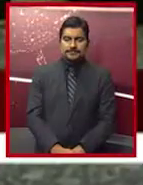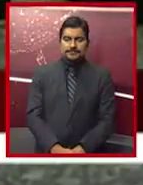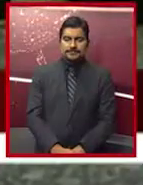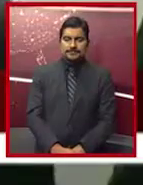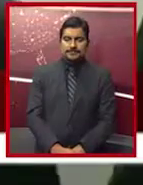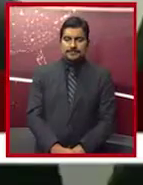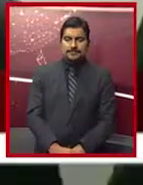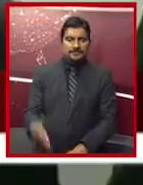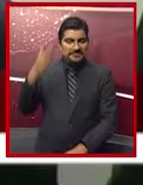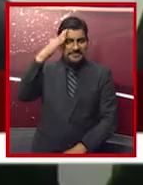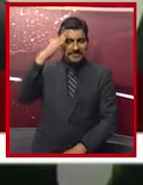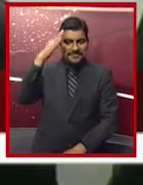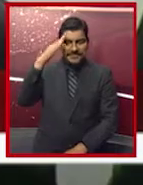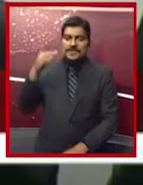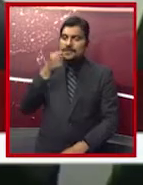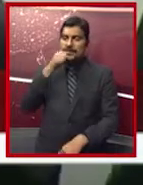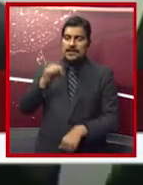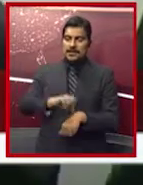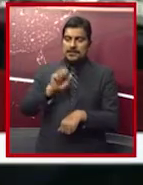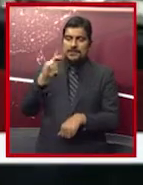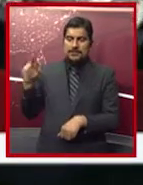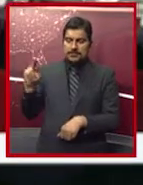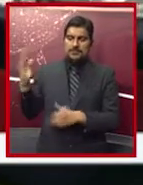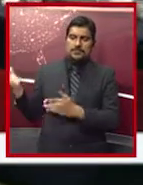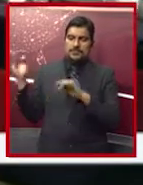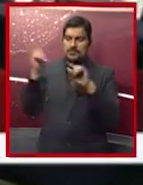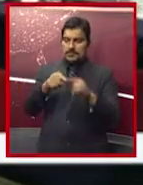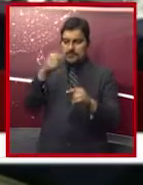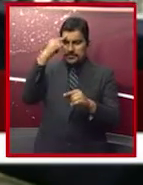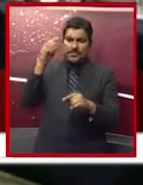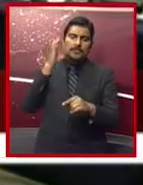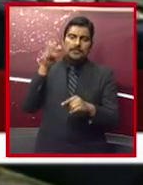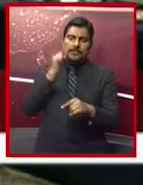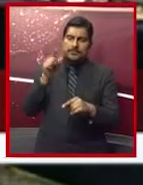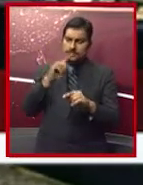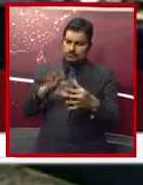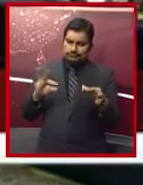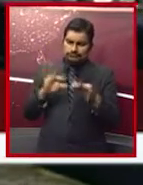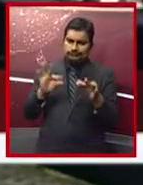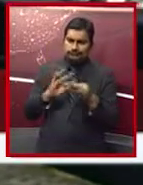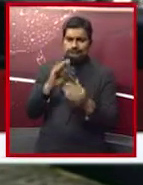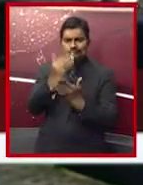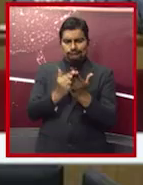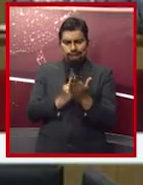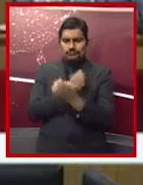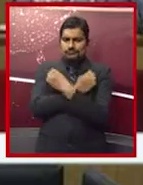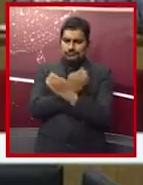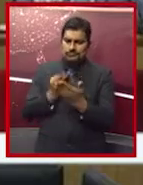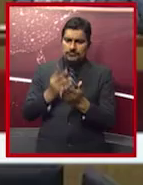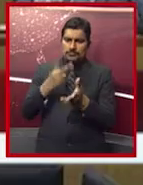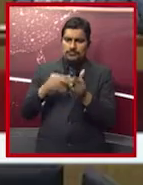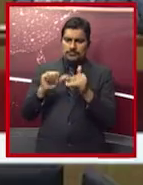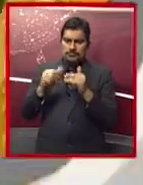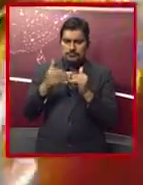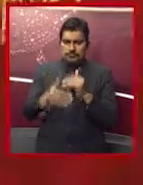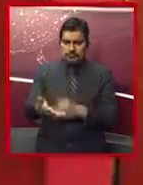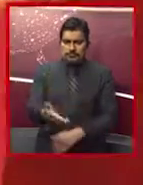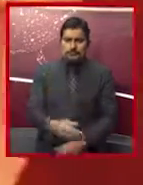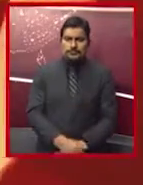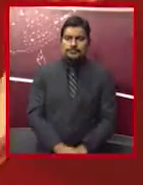El titular de la Secretaría de Educación acude al Senado para explicar el modelo educativo 2016.